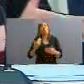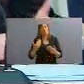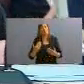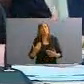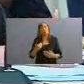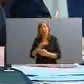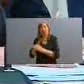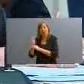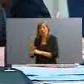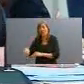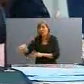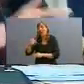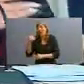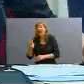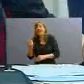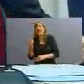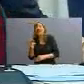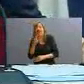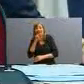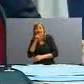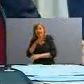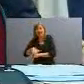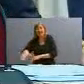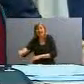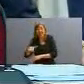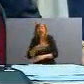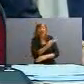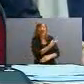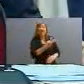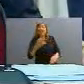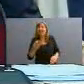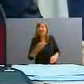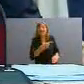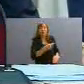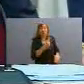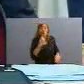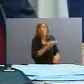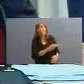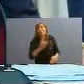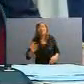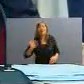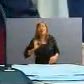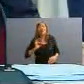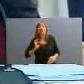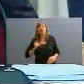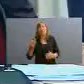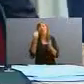hay 20 vacantes y hay 300 postulantes que reúnen las condiciones, deberán establecerse sistemas de